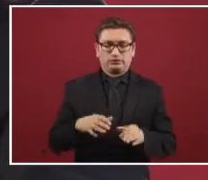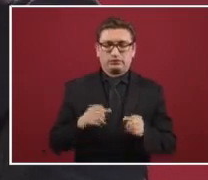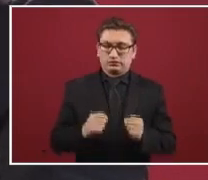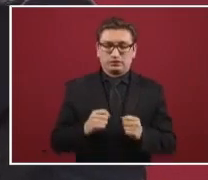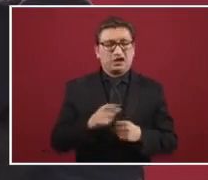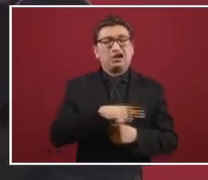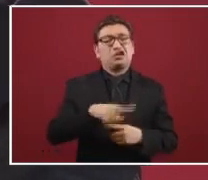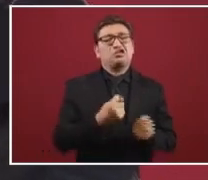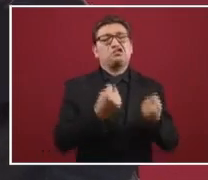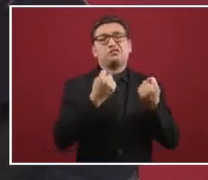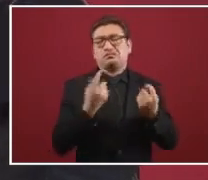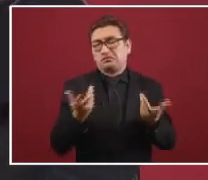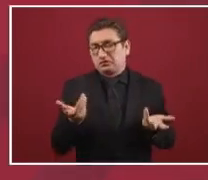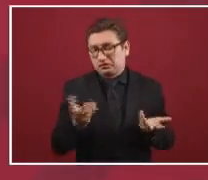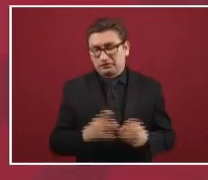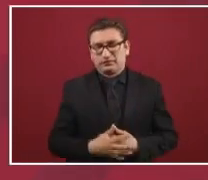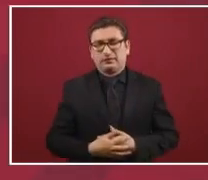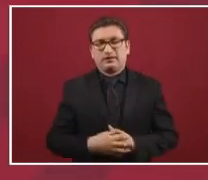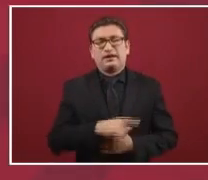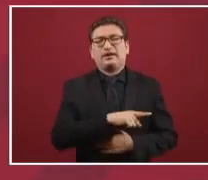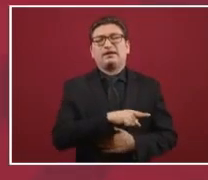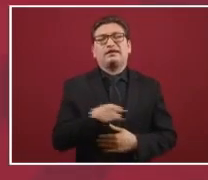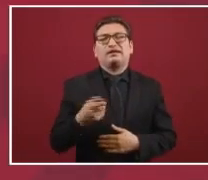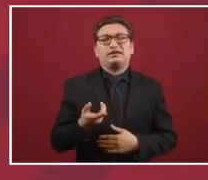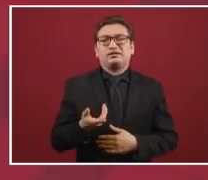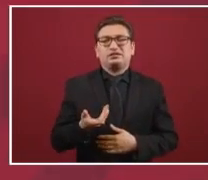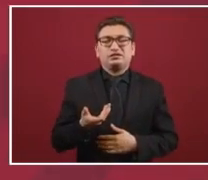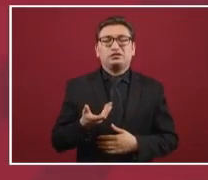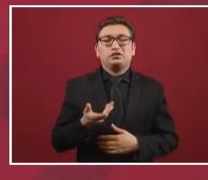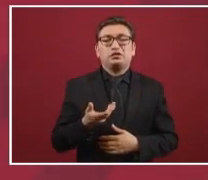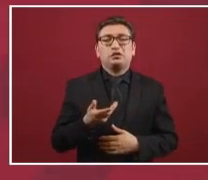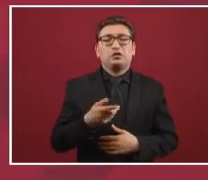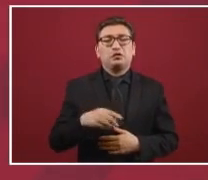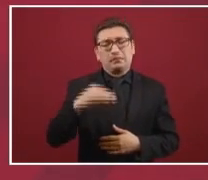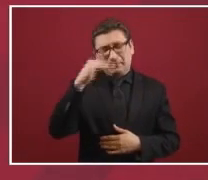a ellos no les importa de que